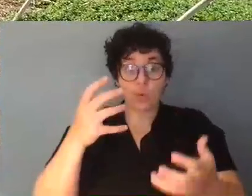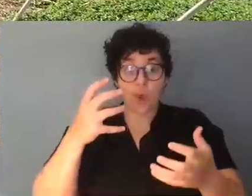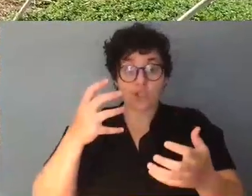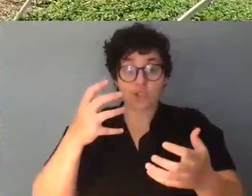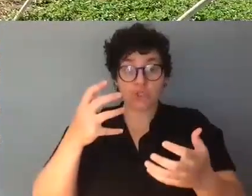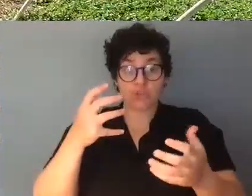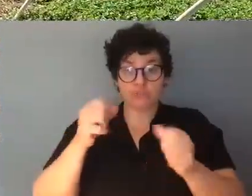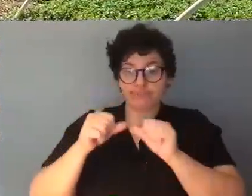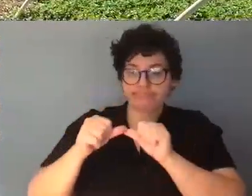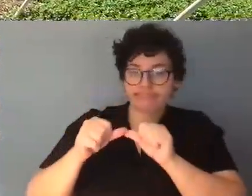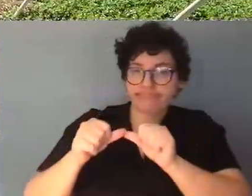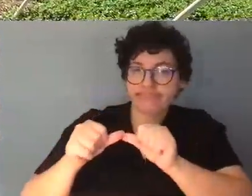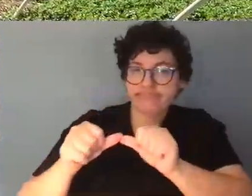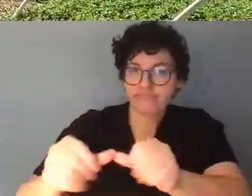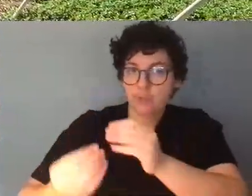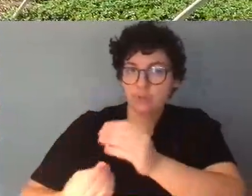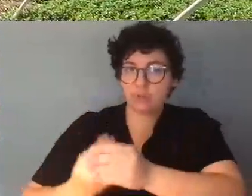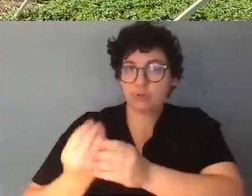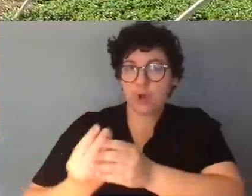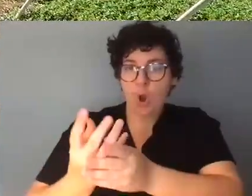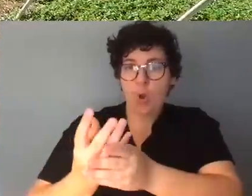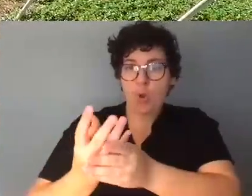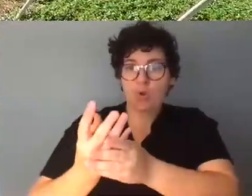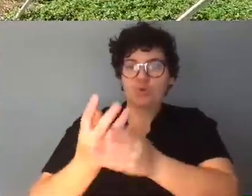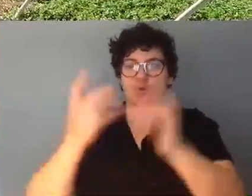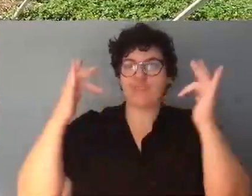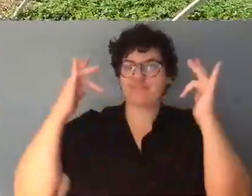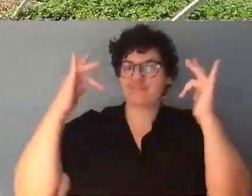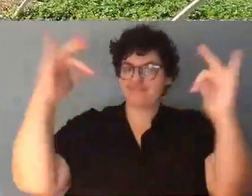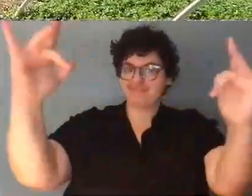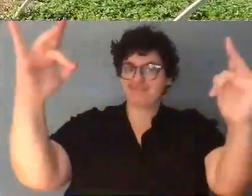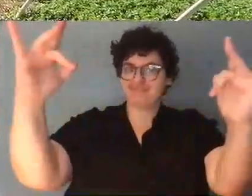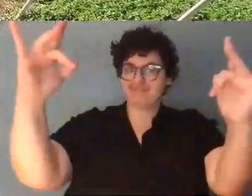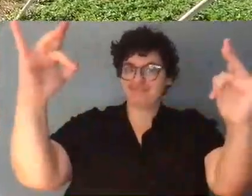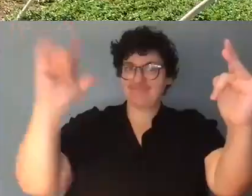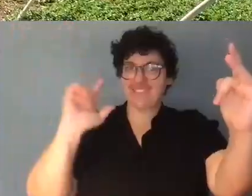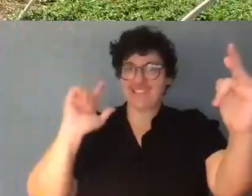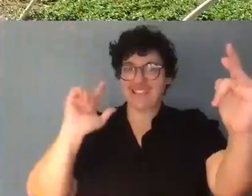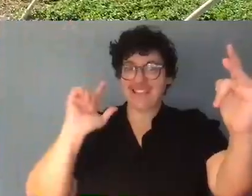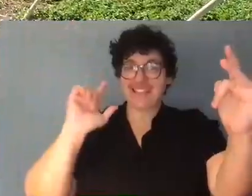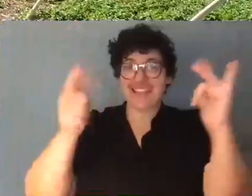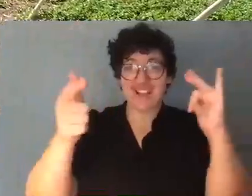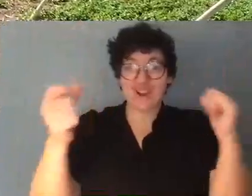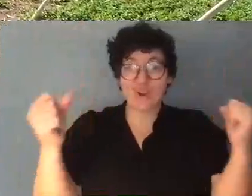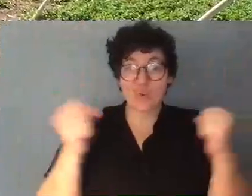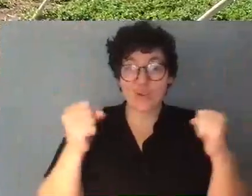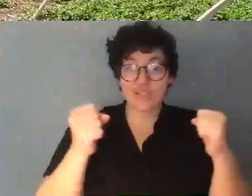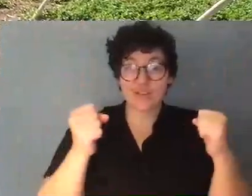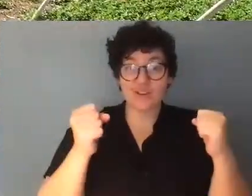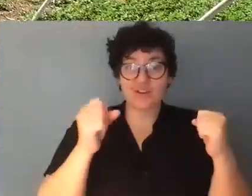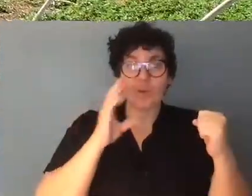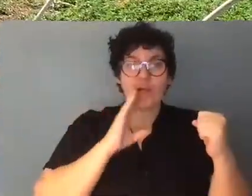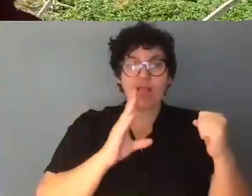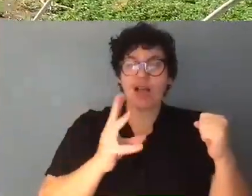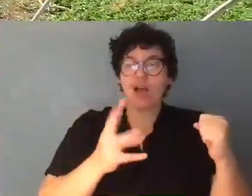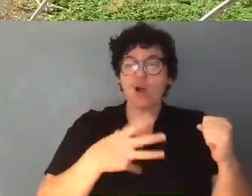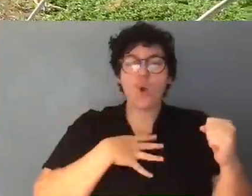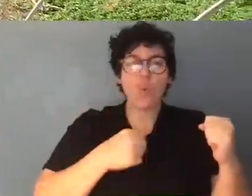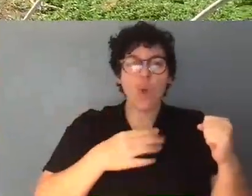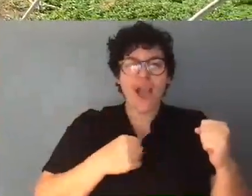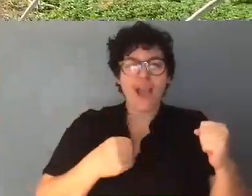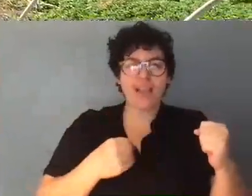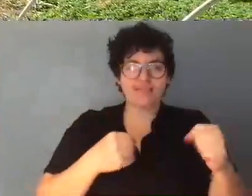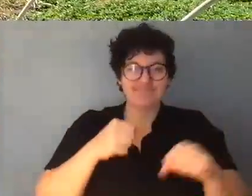nosotros para alargar el tiempo de la verdolaga, pues también le ponemos cubierta, pero la de invierno, que es una como sábana porosa